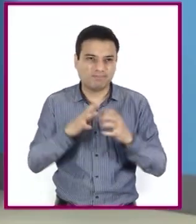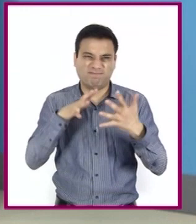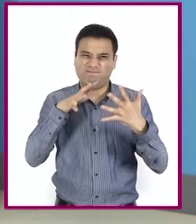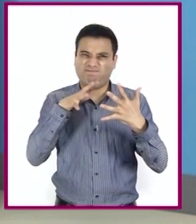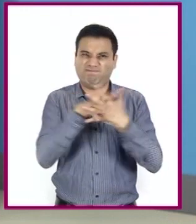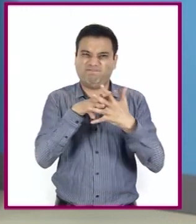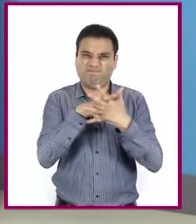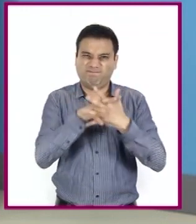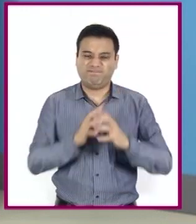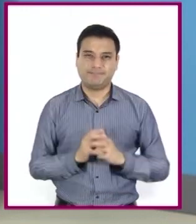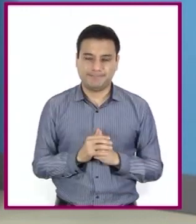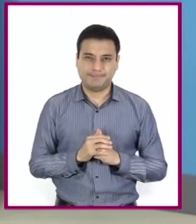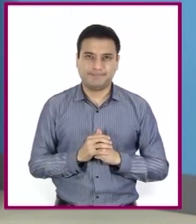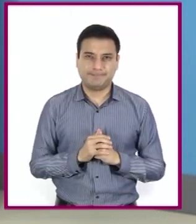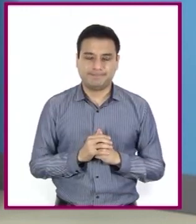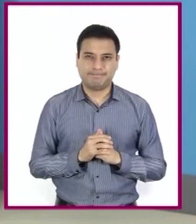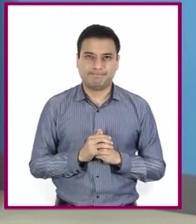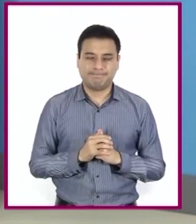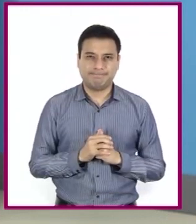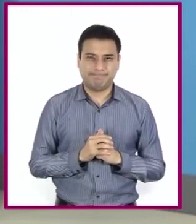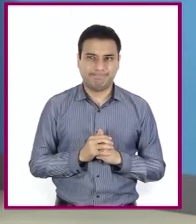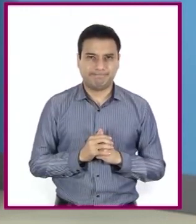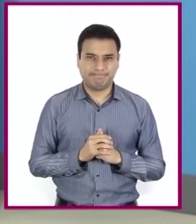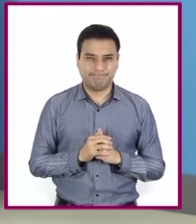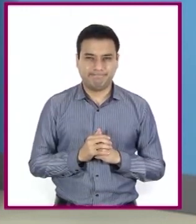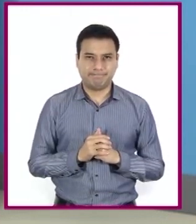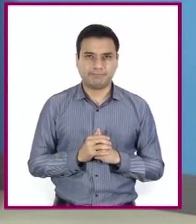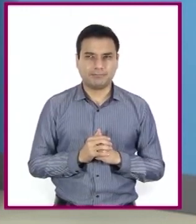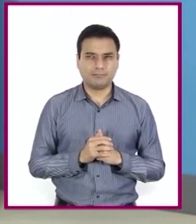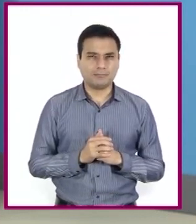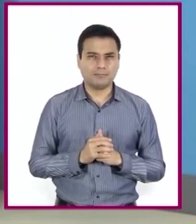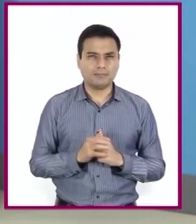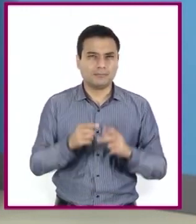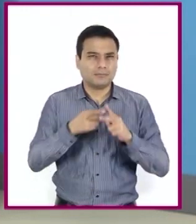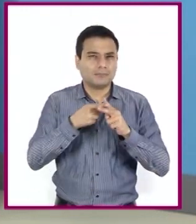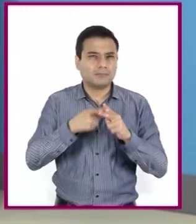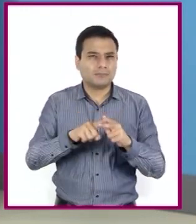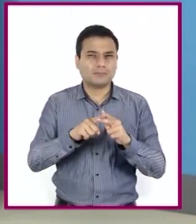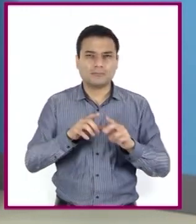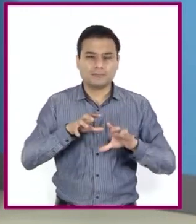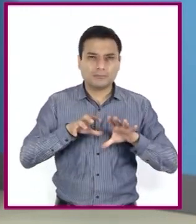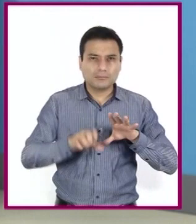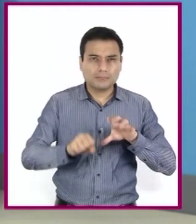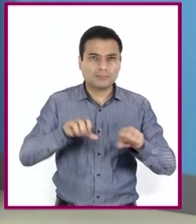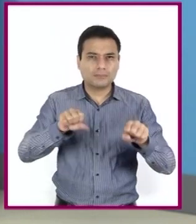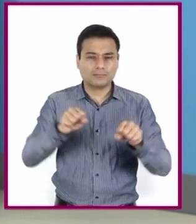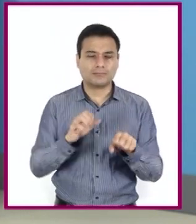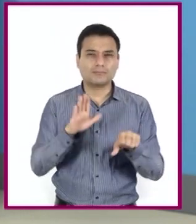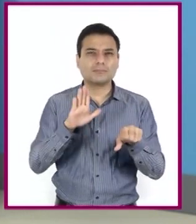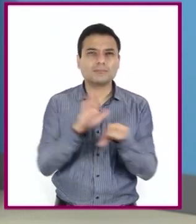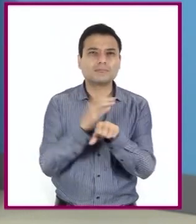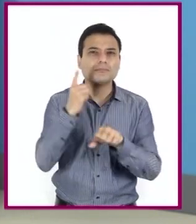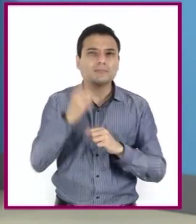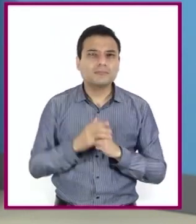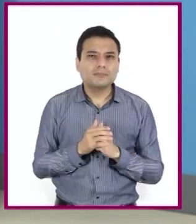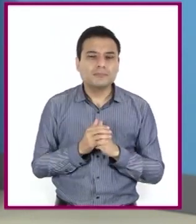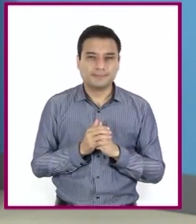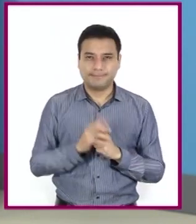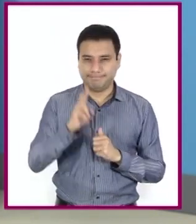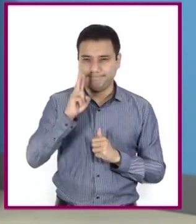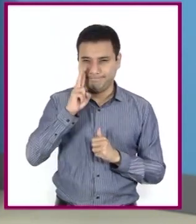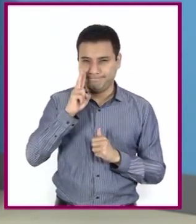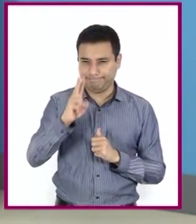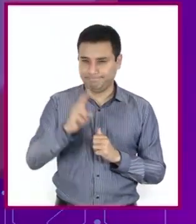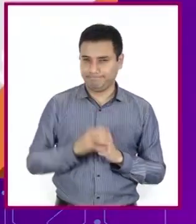Para ayudarnos a comprender las causas que dieron origen a este proceso, veamos el siguiente